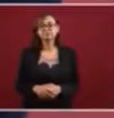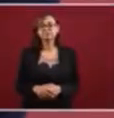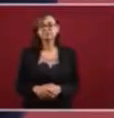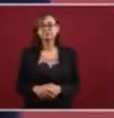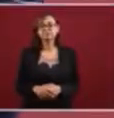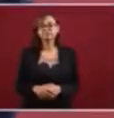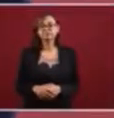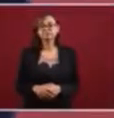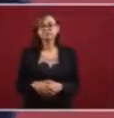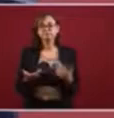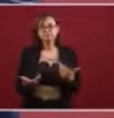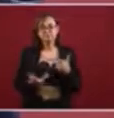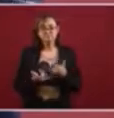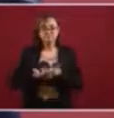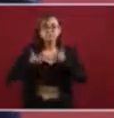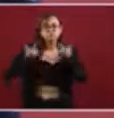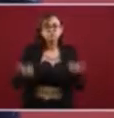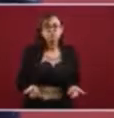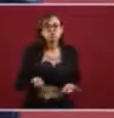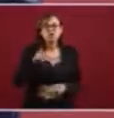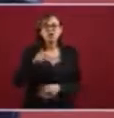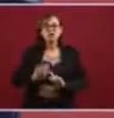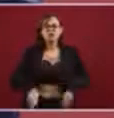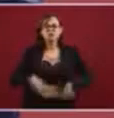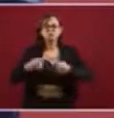cómo llegó a Pemex,